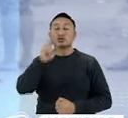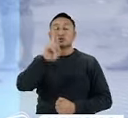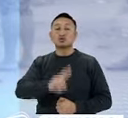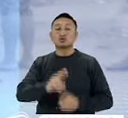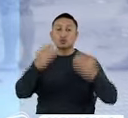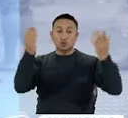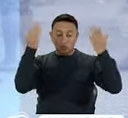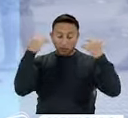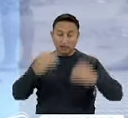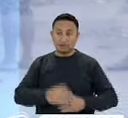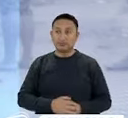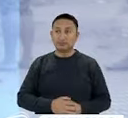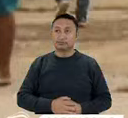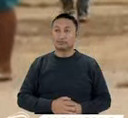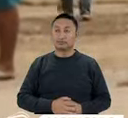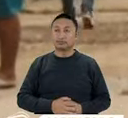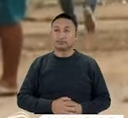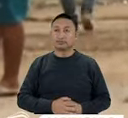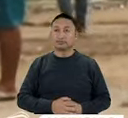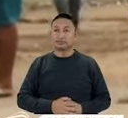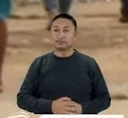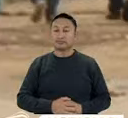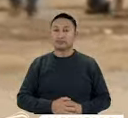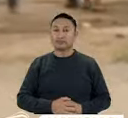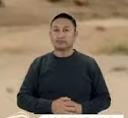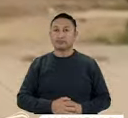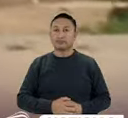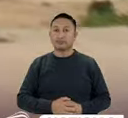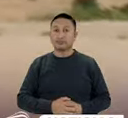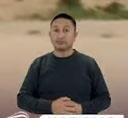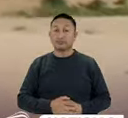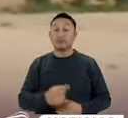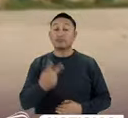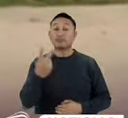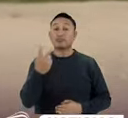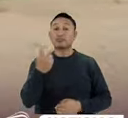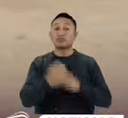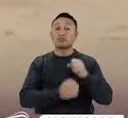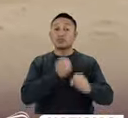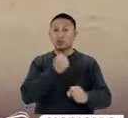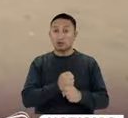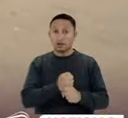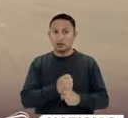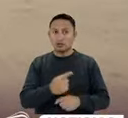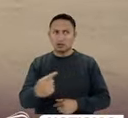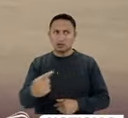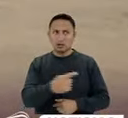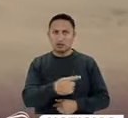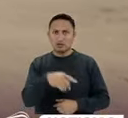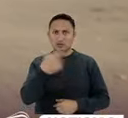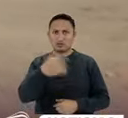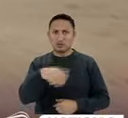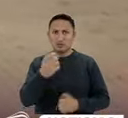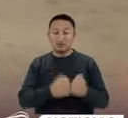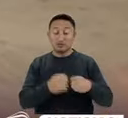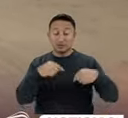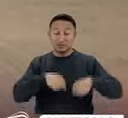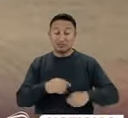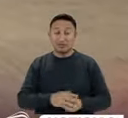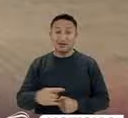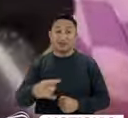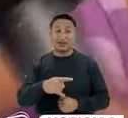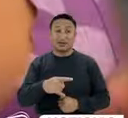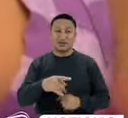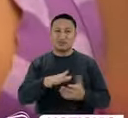y la isla Trinitaria. En estos 12 años han experimentado la degradación de la